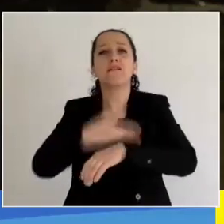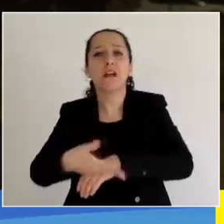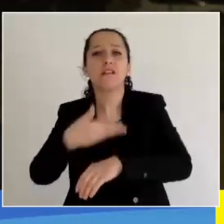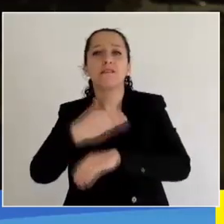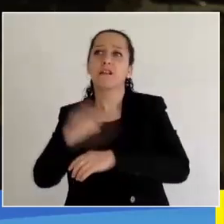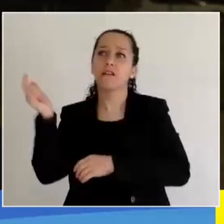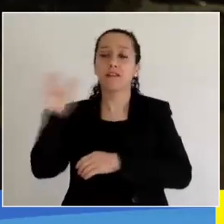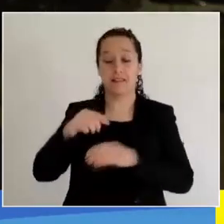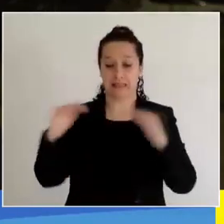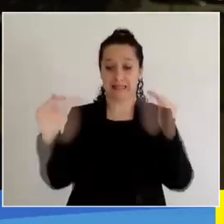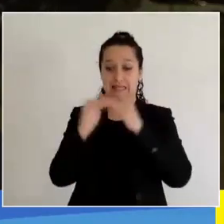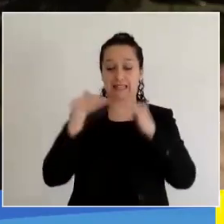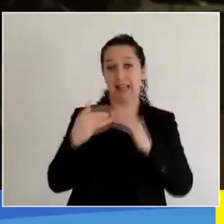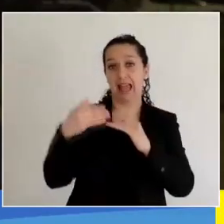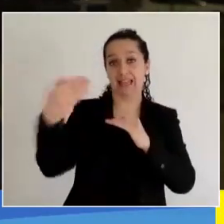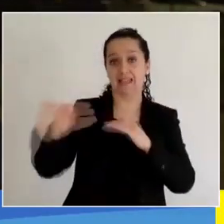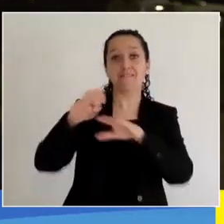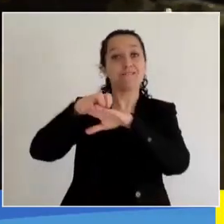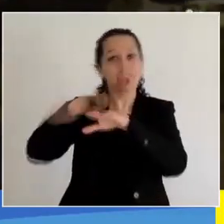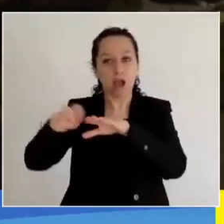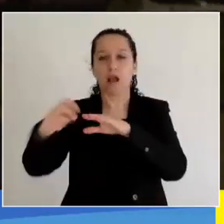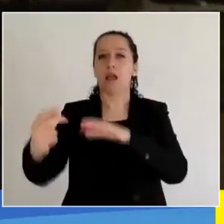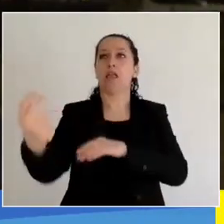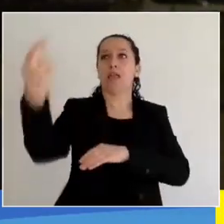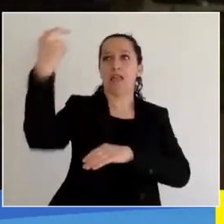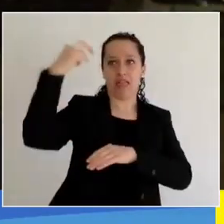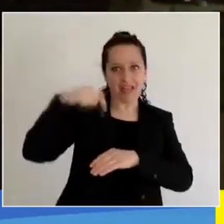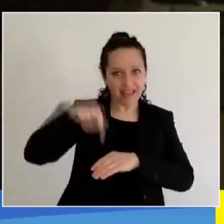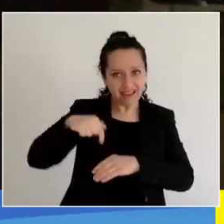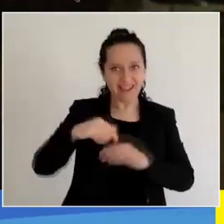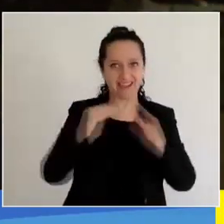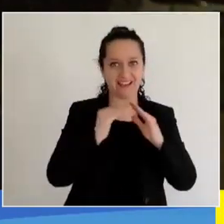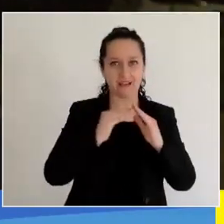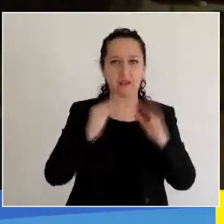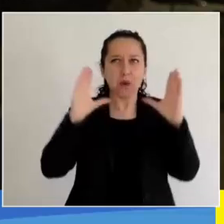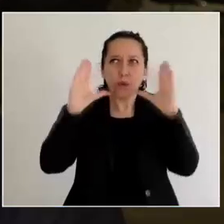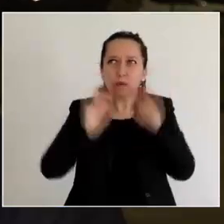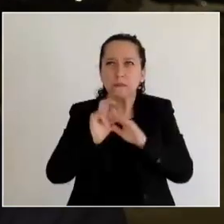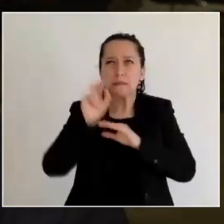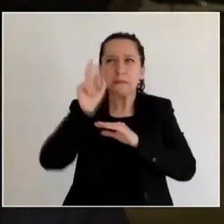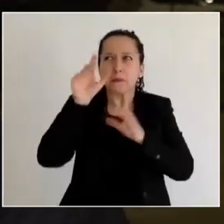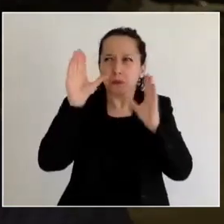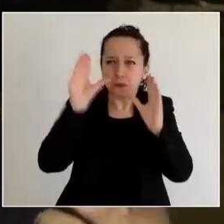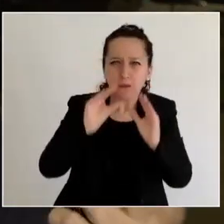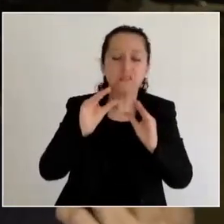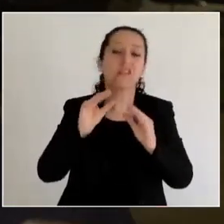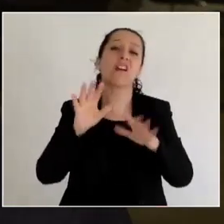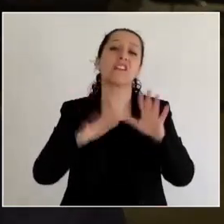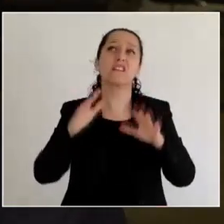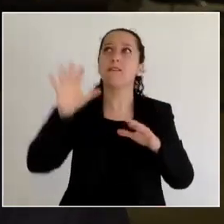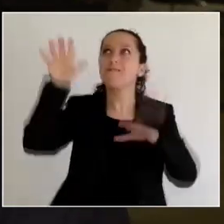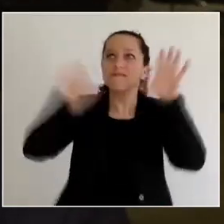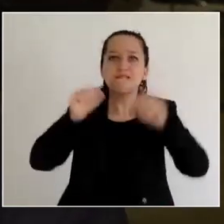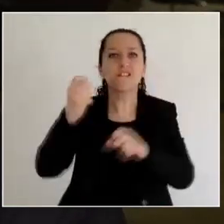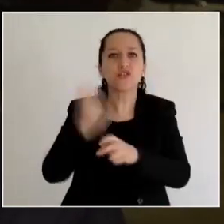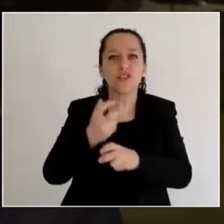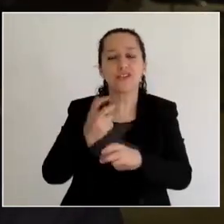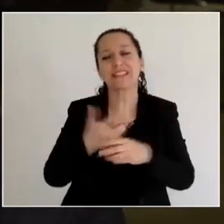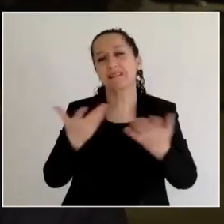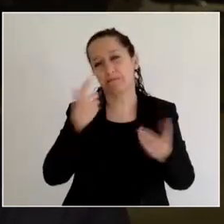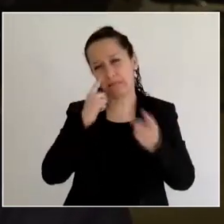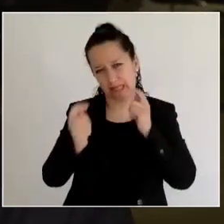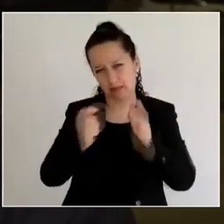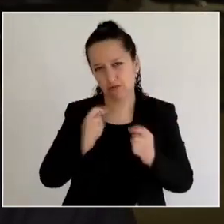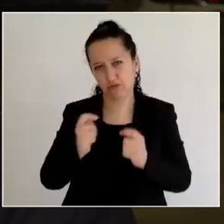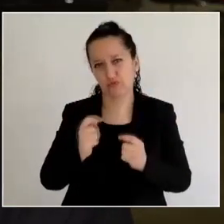se bajan al otro lado de la carretera, tienen que cruzar la pasarela, que estaba muy oscura, muchas veces se roban las luces, entonces era peligroso